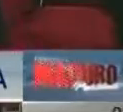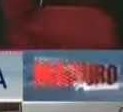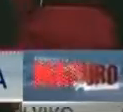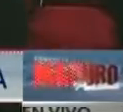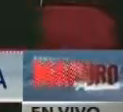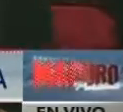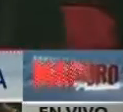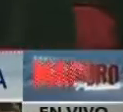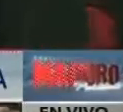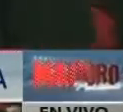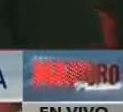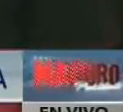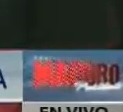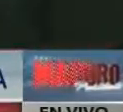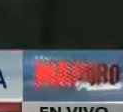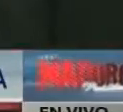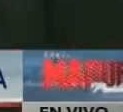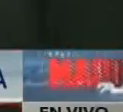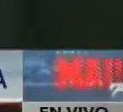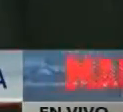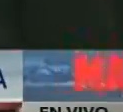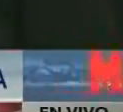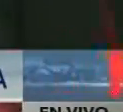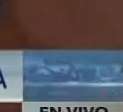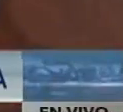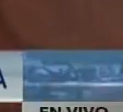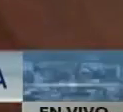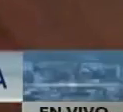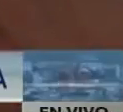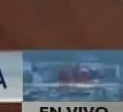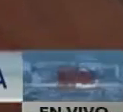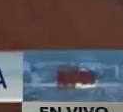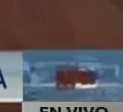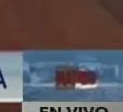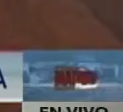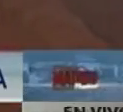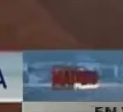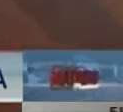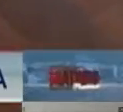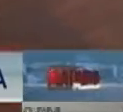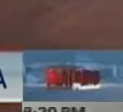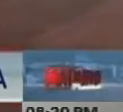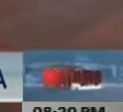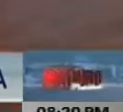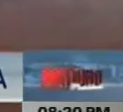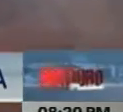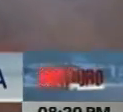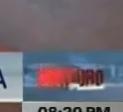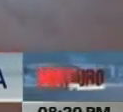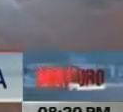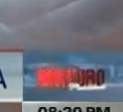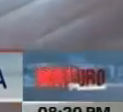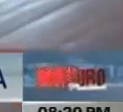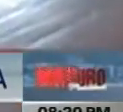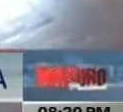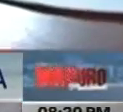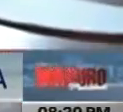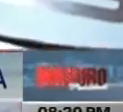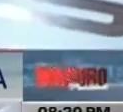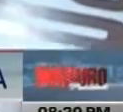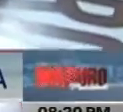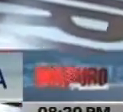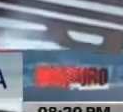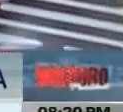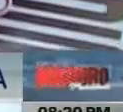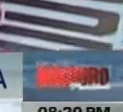¿Qué es esto? Esta estatua que fue erigida en honor a nuestro